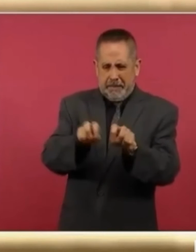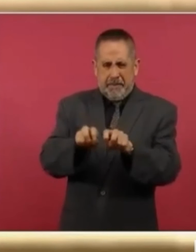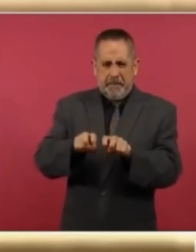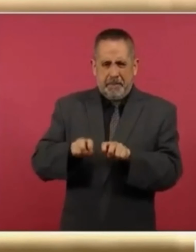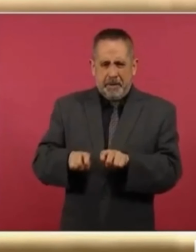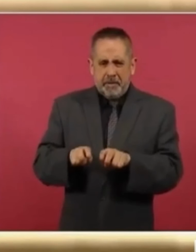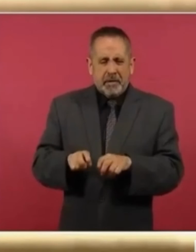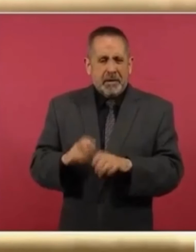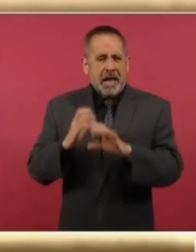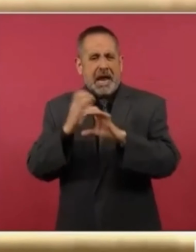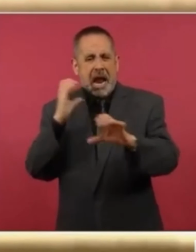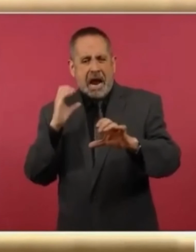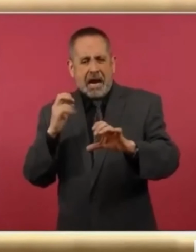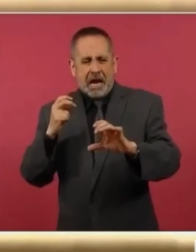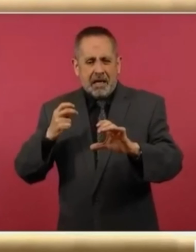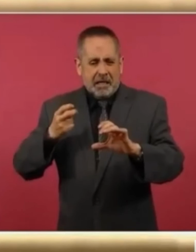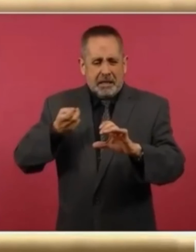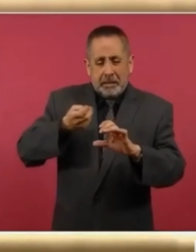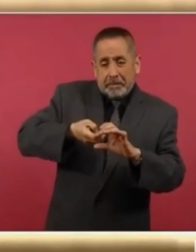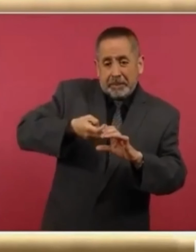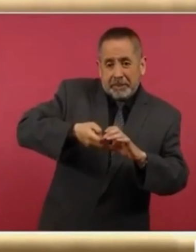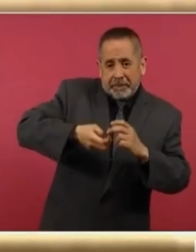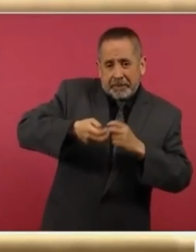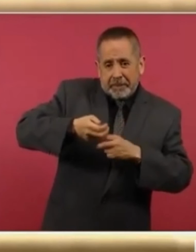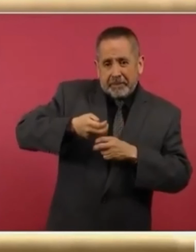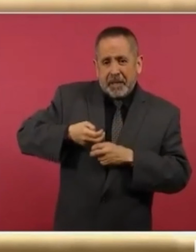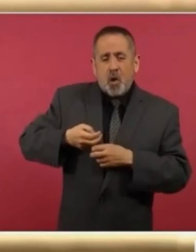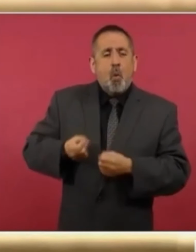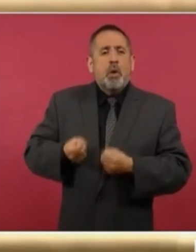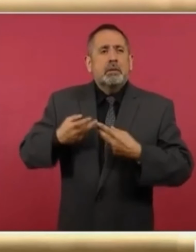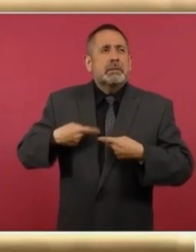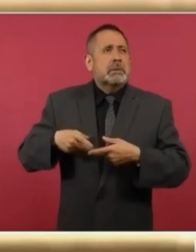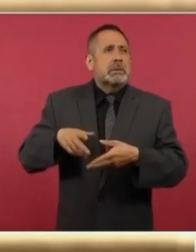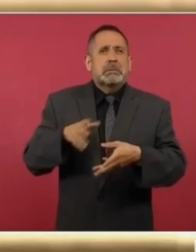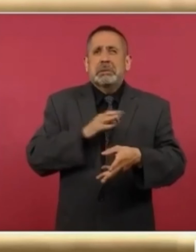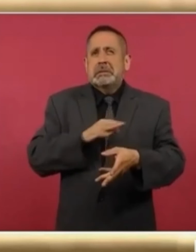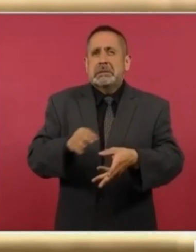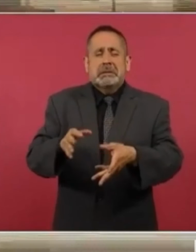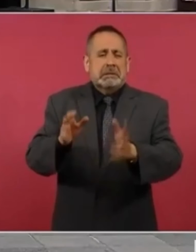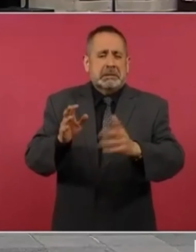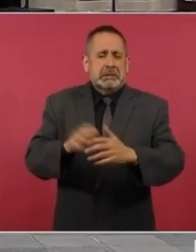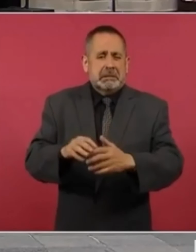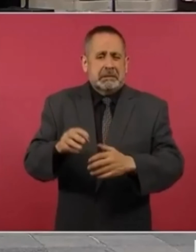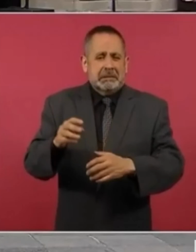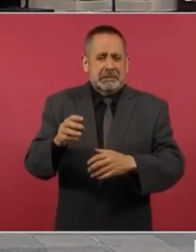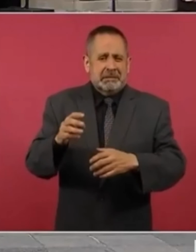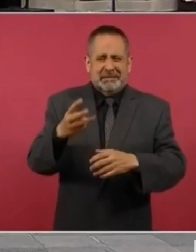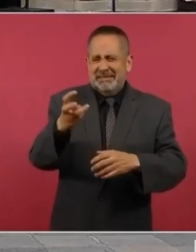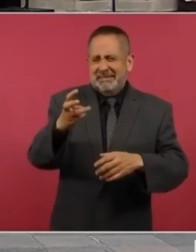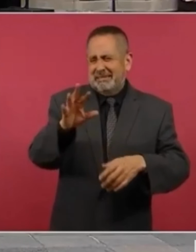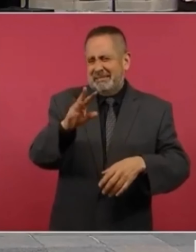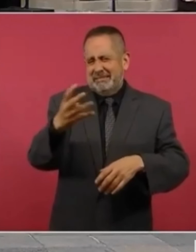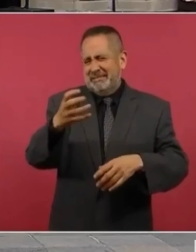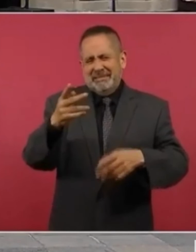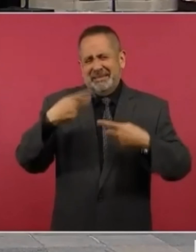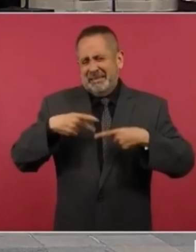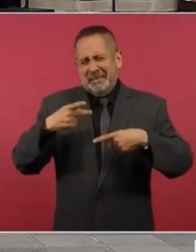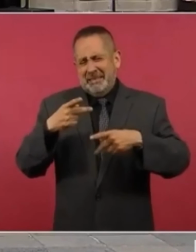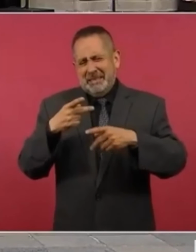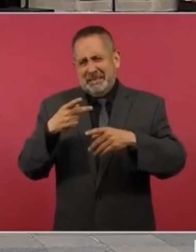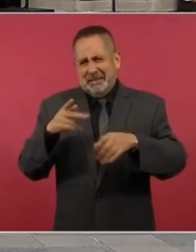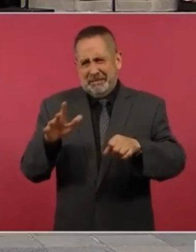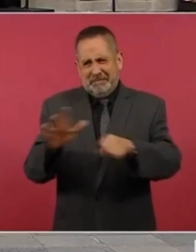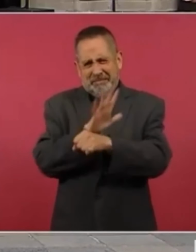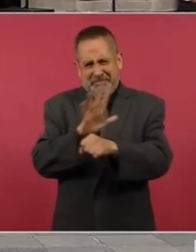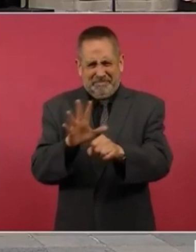En una caja de un tráiler pueden transportar a 300, 400 personas.